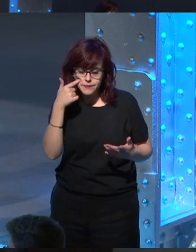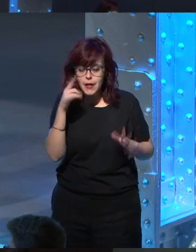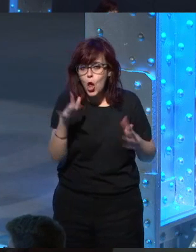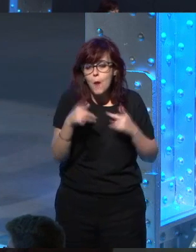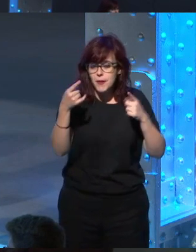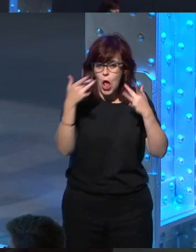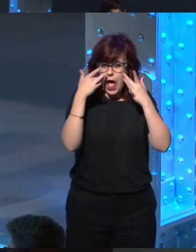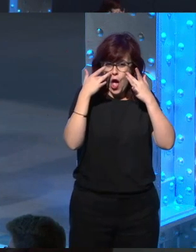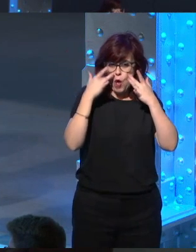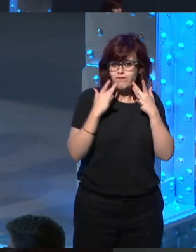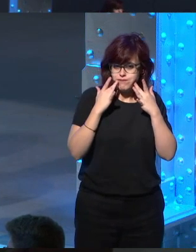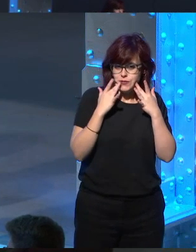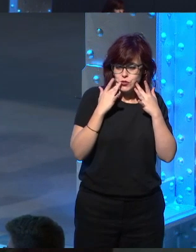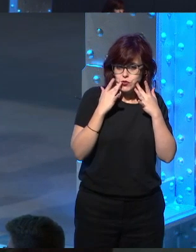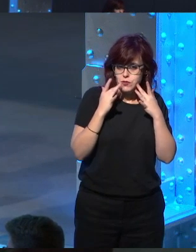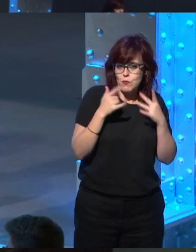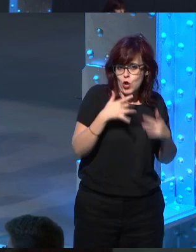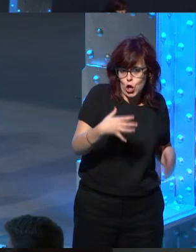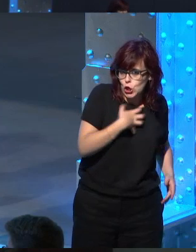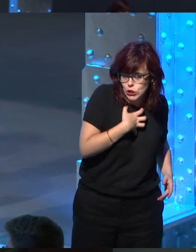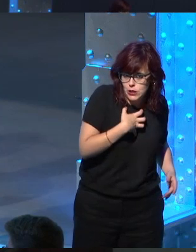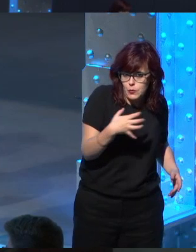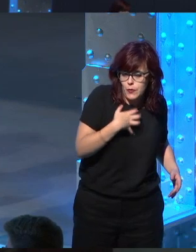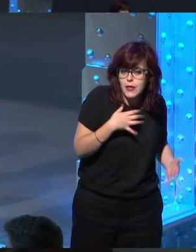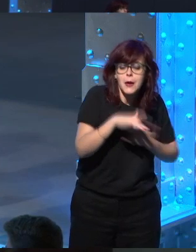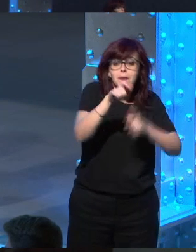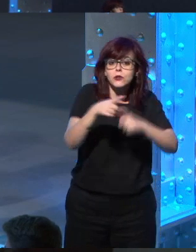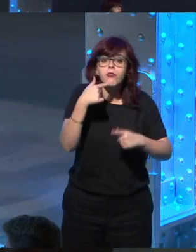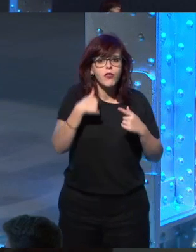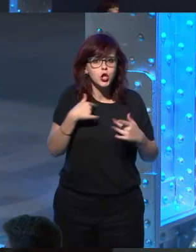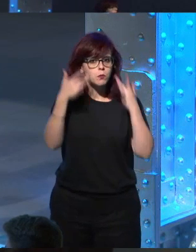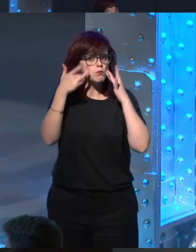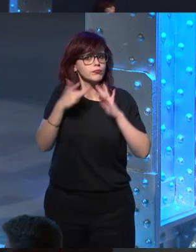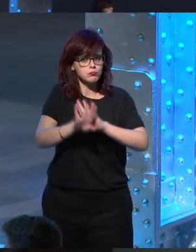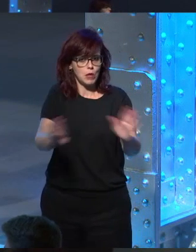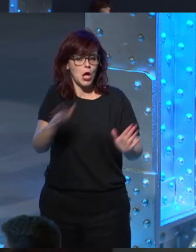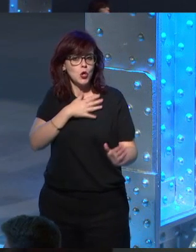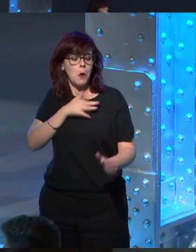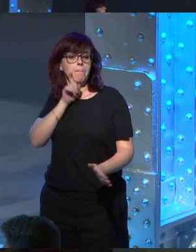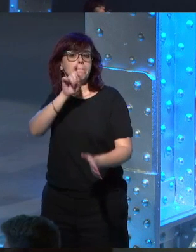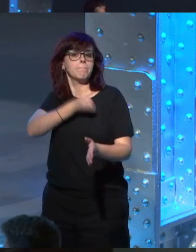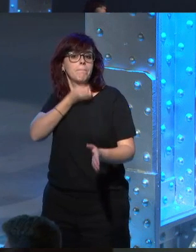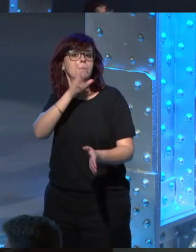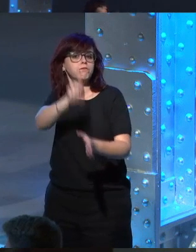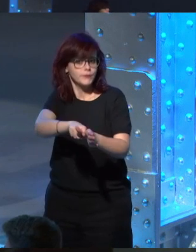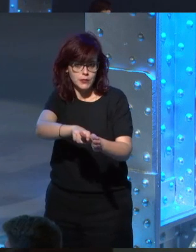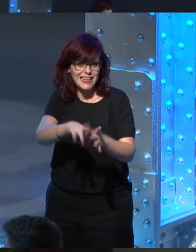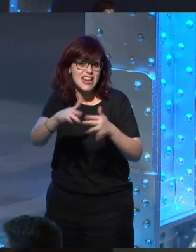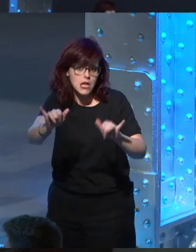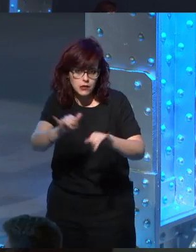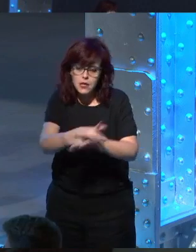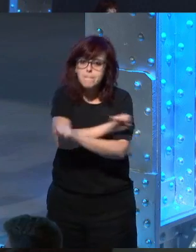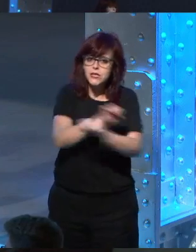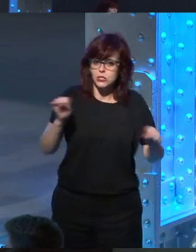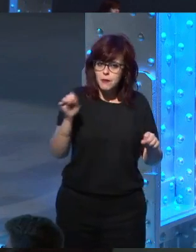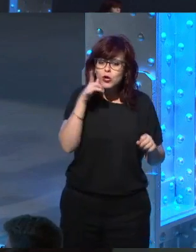existe. Y si ves que alguien te está diciendo estoy siendo totalmente objetivo, desconfía porque lo más probable es que te esté engañando porque es imposible. Todos tenemos nuestras subjetividades y nuestra manera de